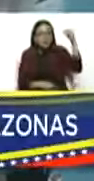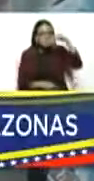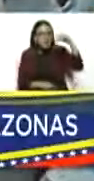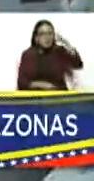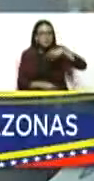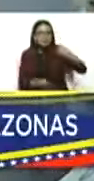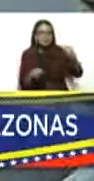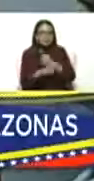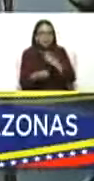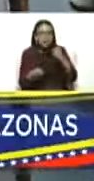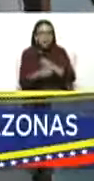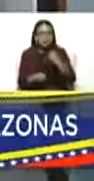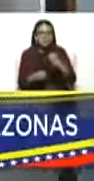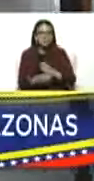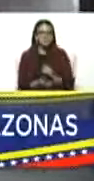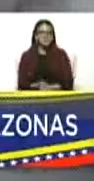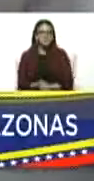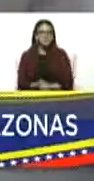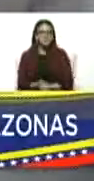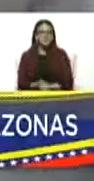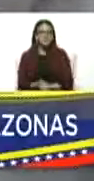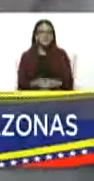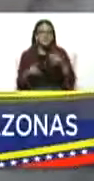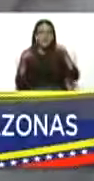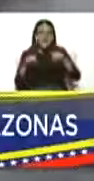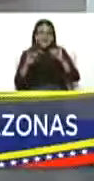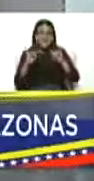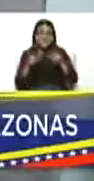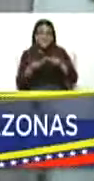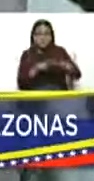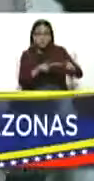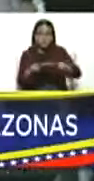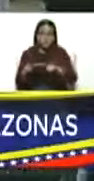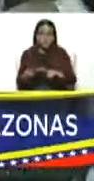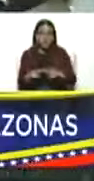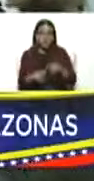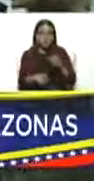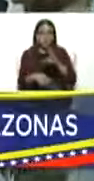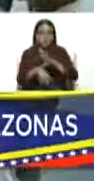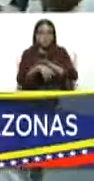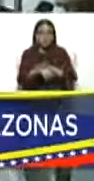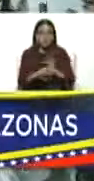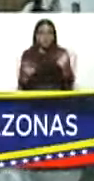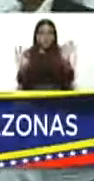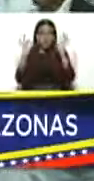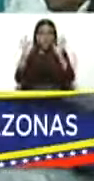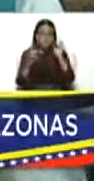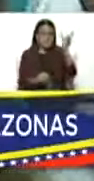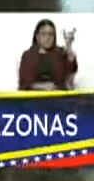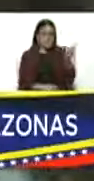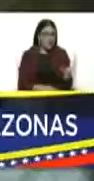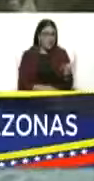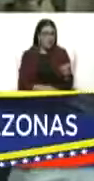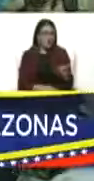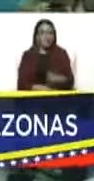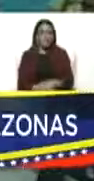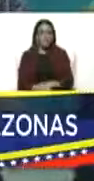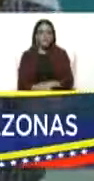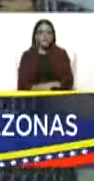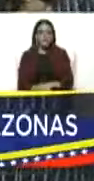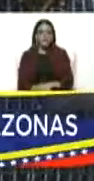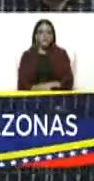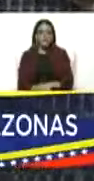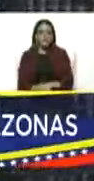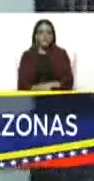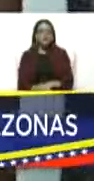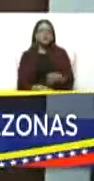Silita. Acá, dentro de este consultorio, el médico especialista oncólogo es quien receta realmente qué tipo de fármaco